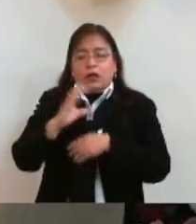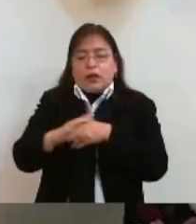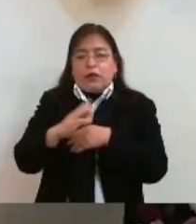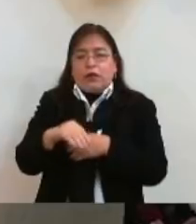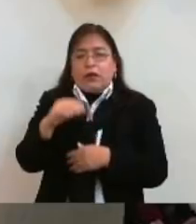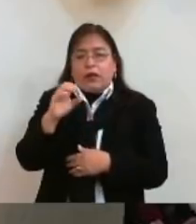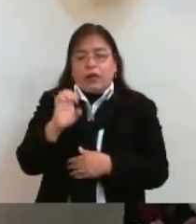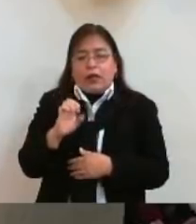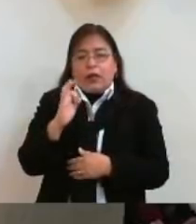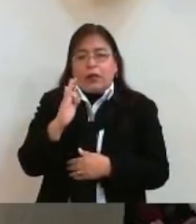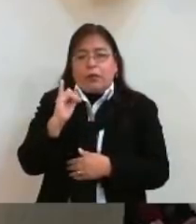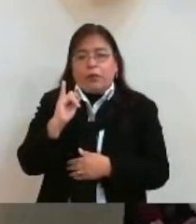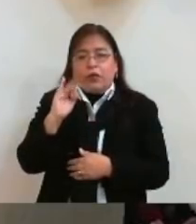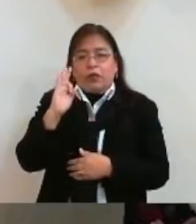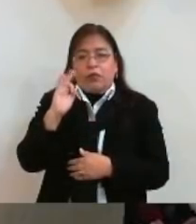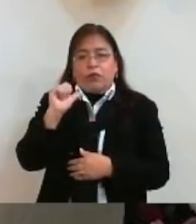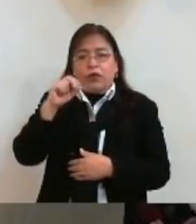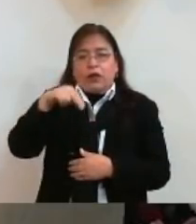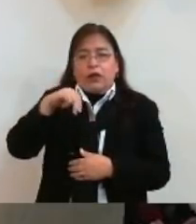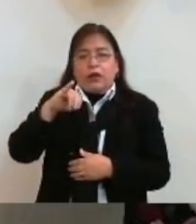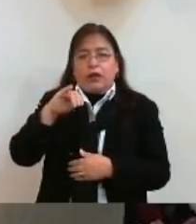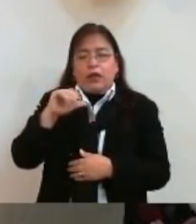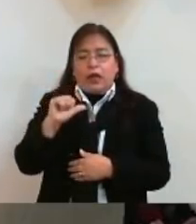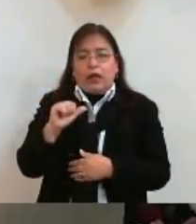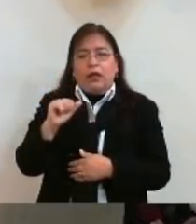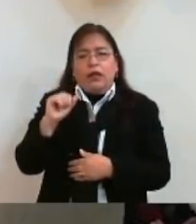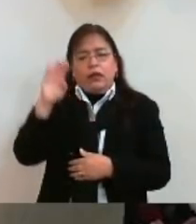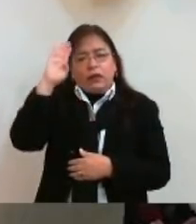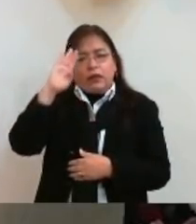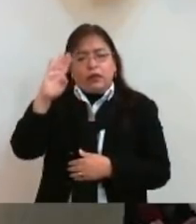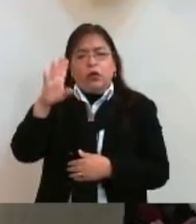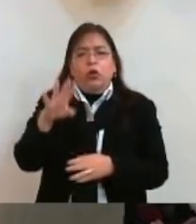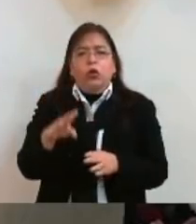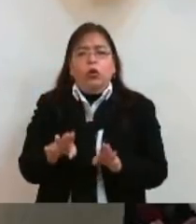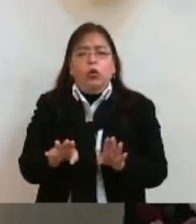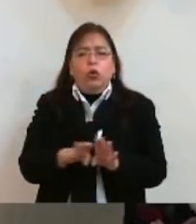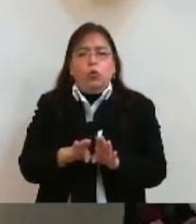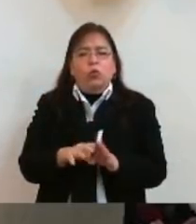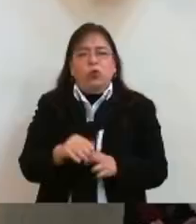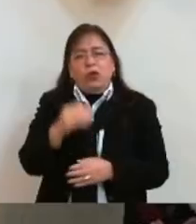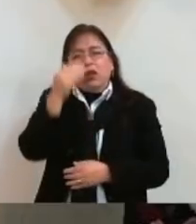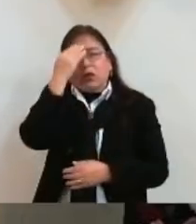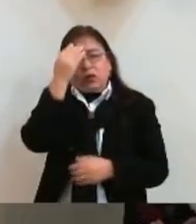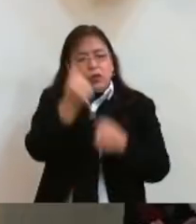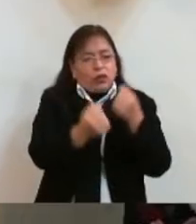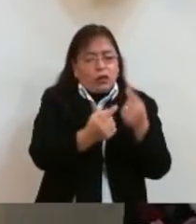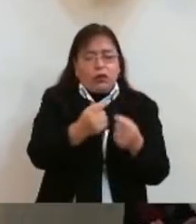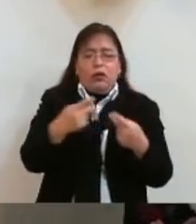conocida tradicionalmente como la fiesta de los Reyes Magos.